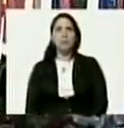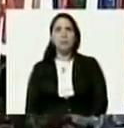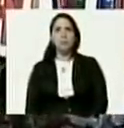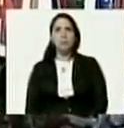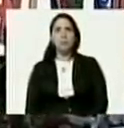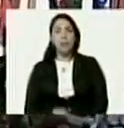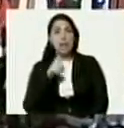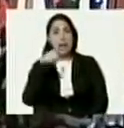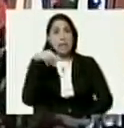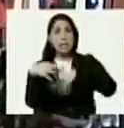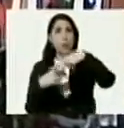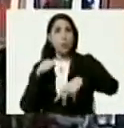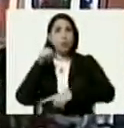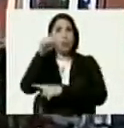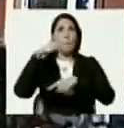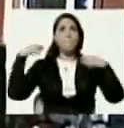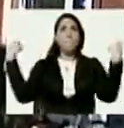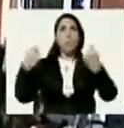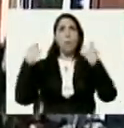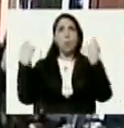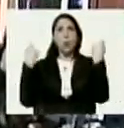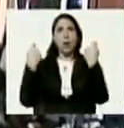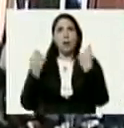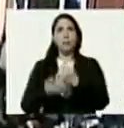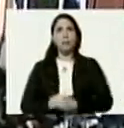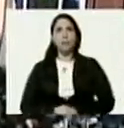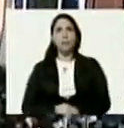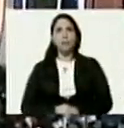Es la revolución popular.